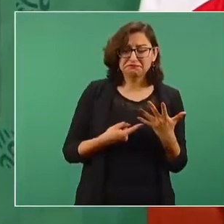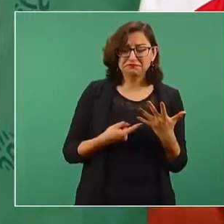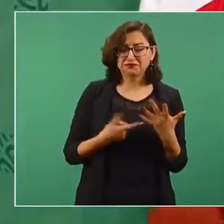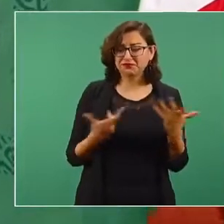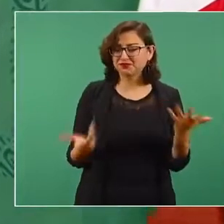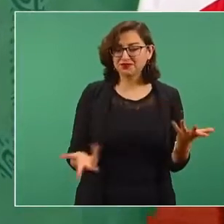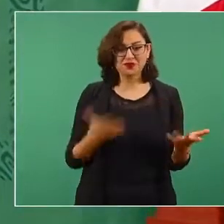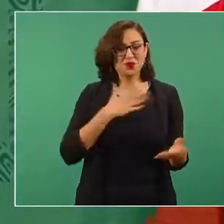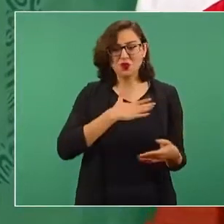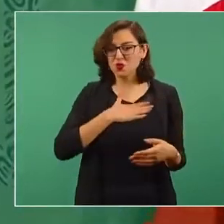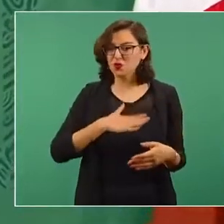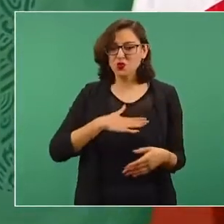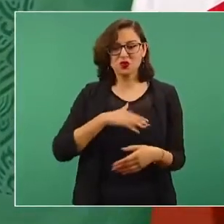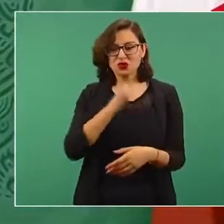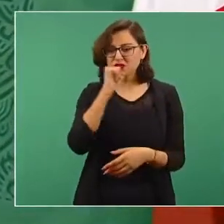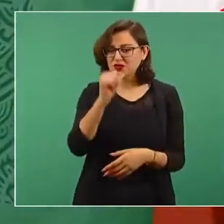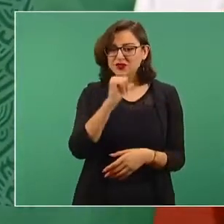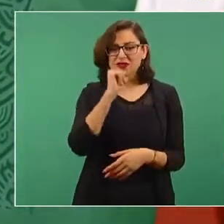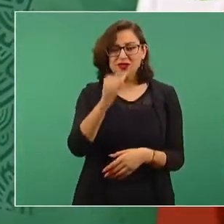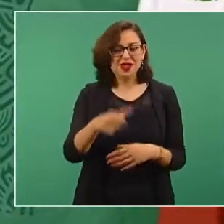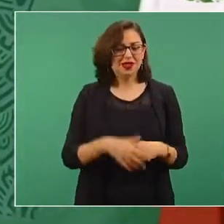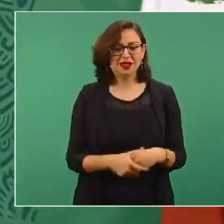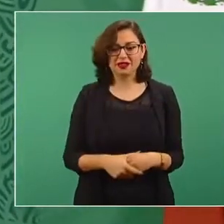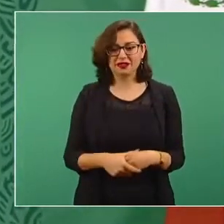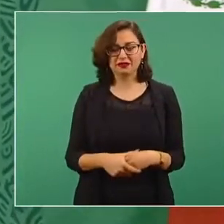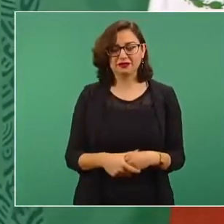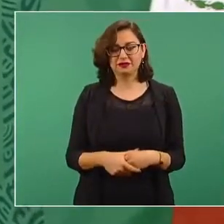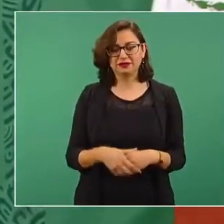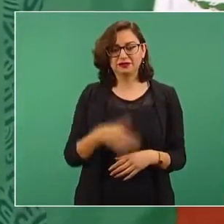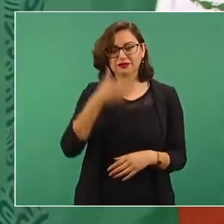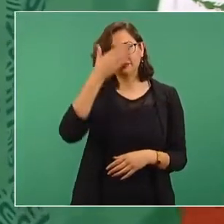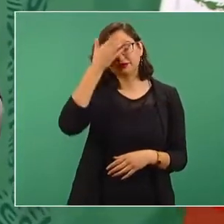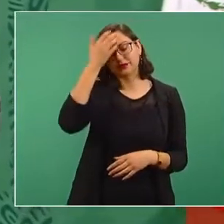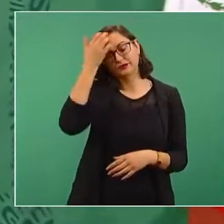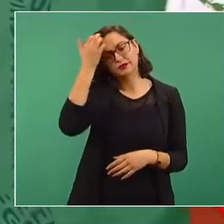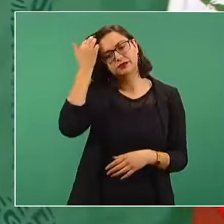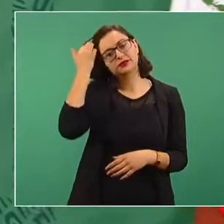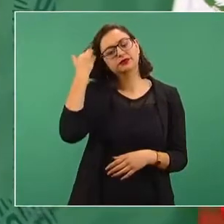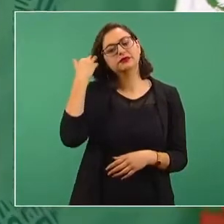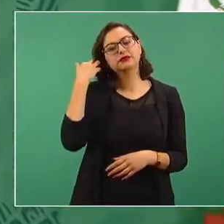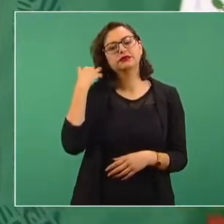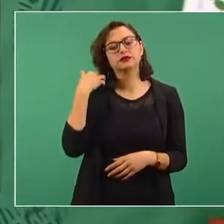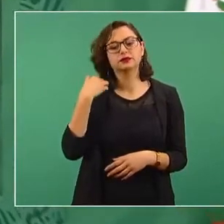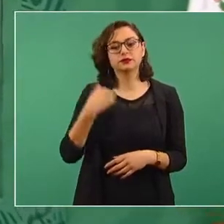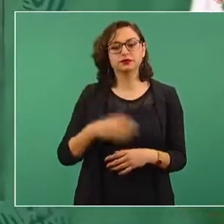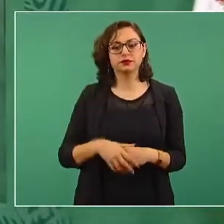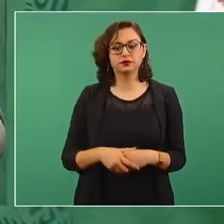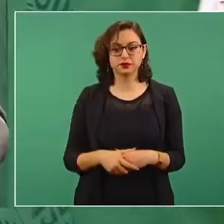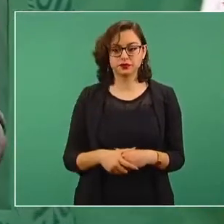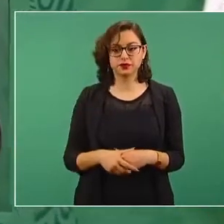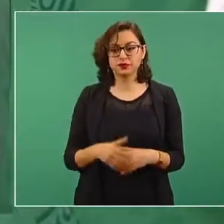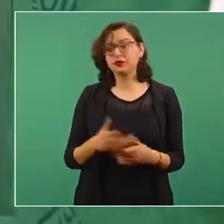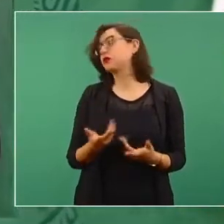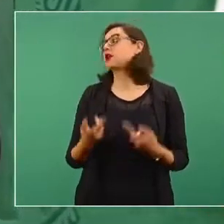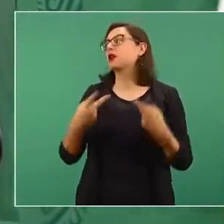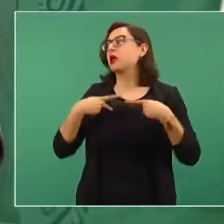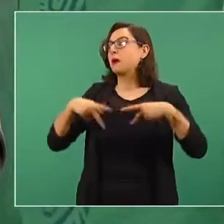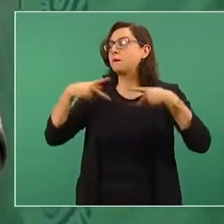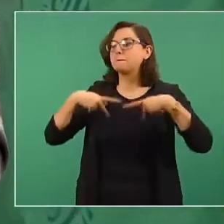pues era una injusticia. ¿Cómo se le pide que paguen impuestos todos los